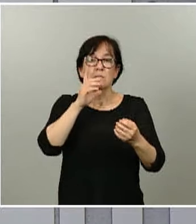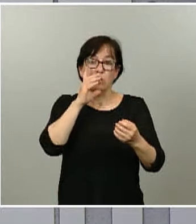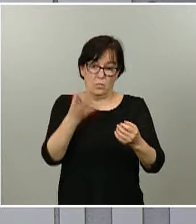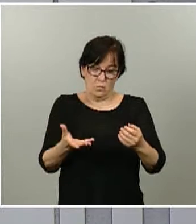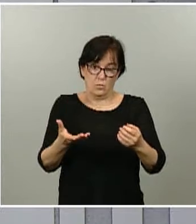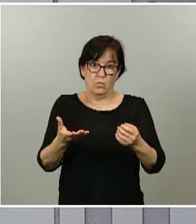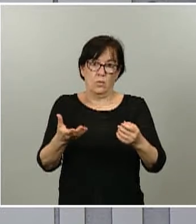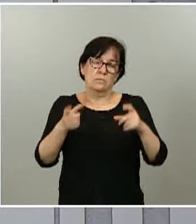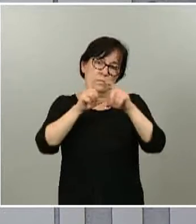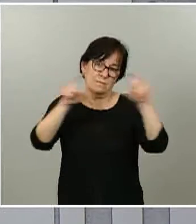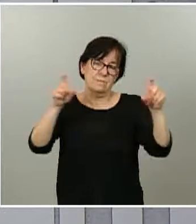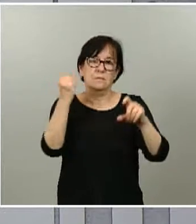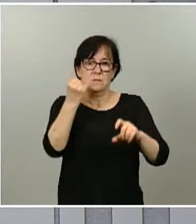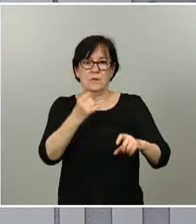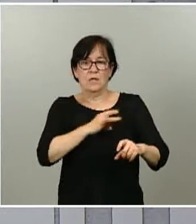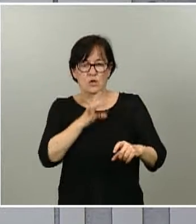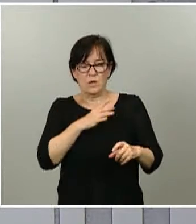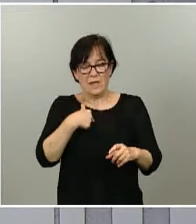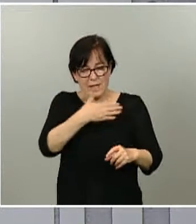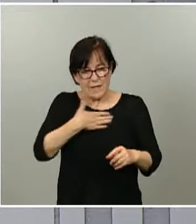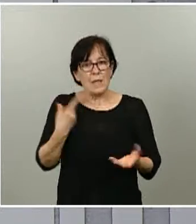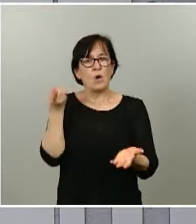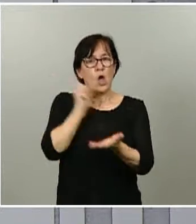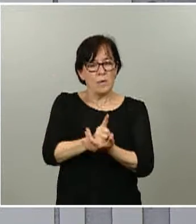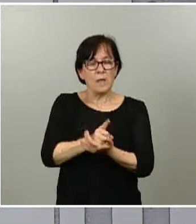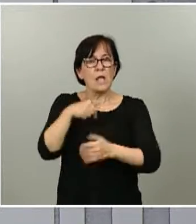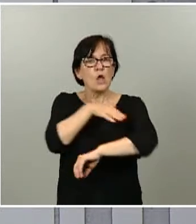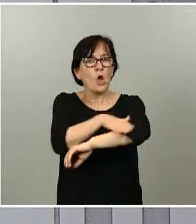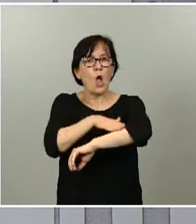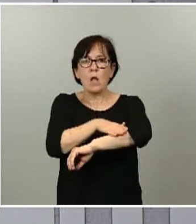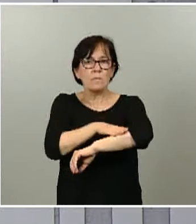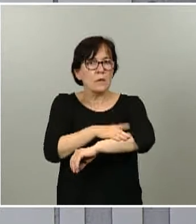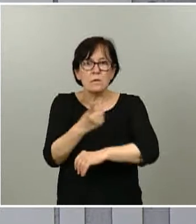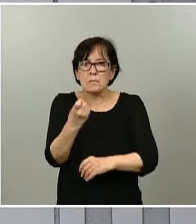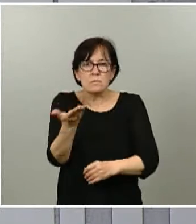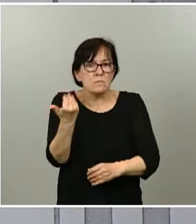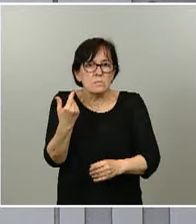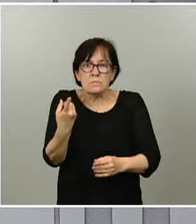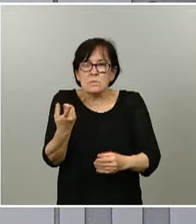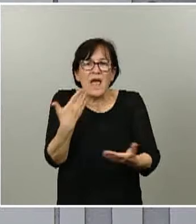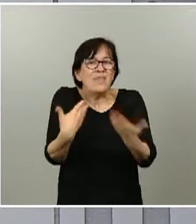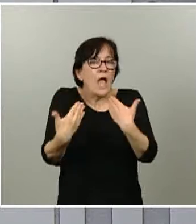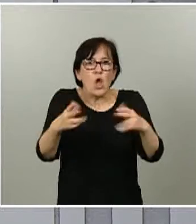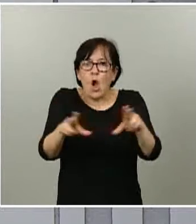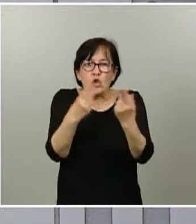sociales. Y queremos decir y queremos reafirmar que para este Gobierno es imprescindible el diálogo social. Y, de hecho,